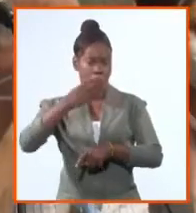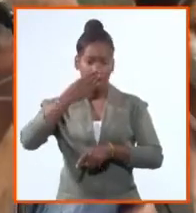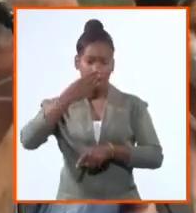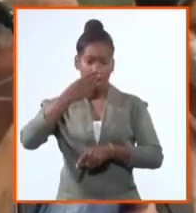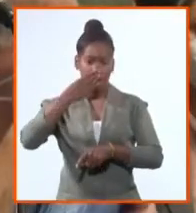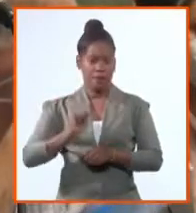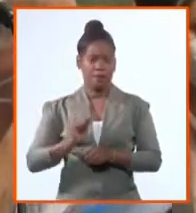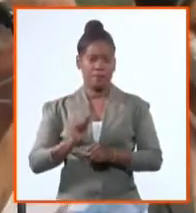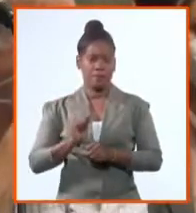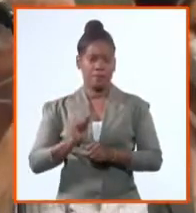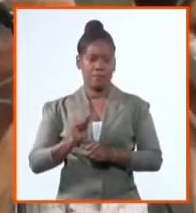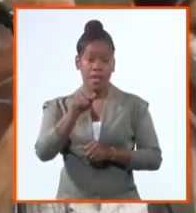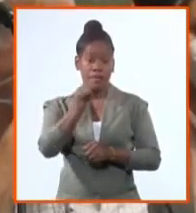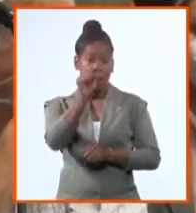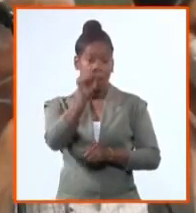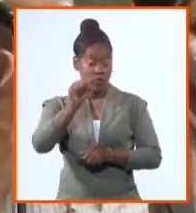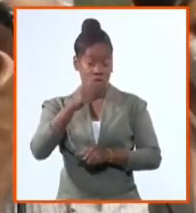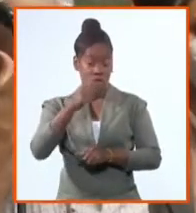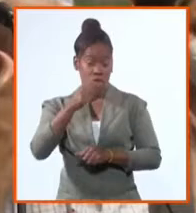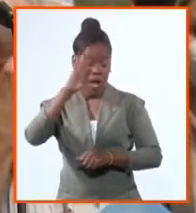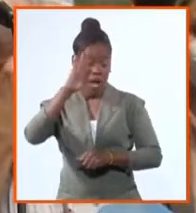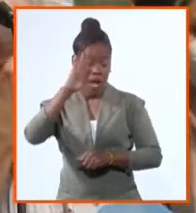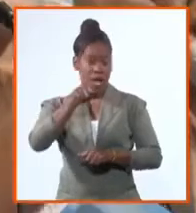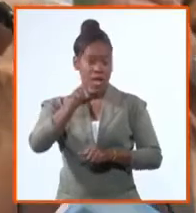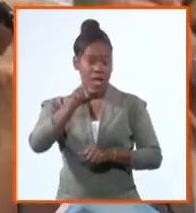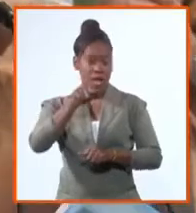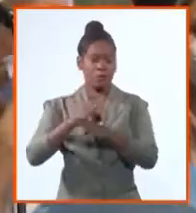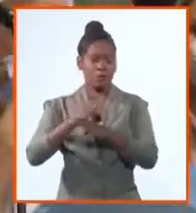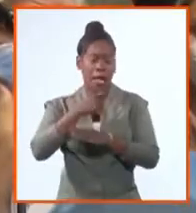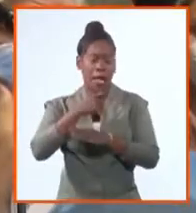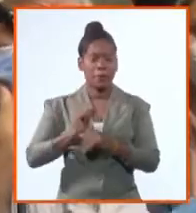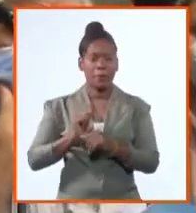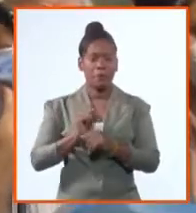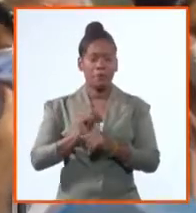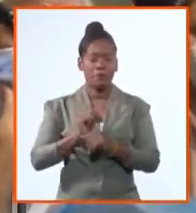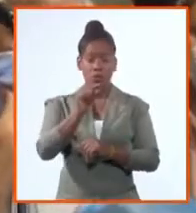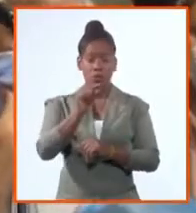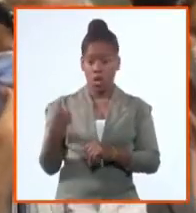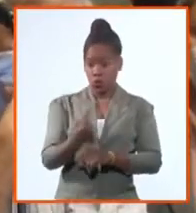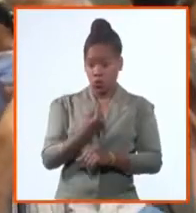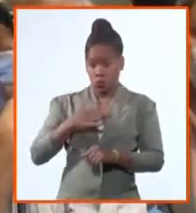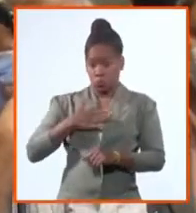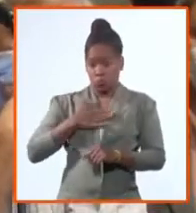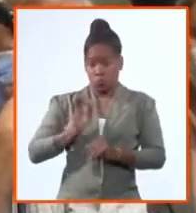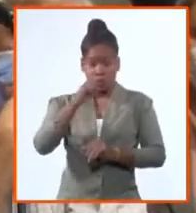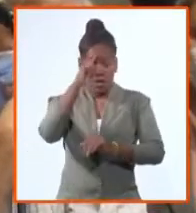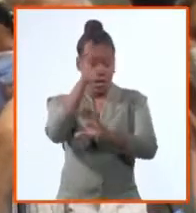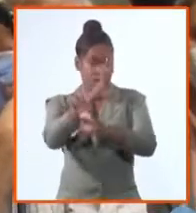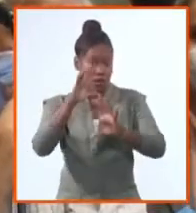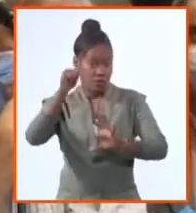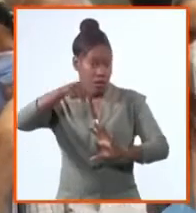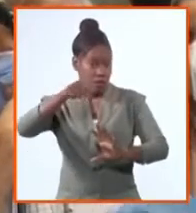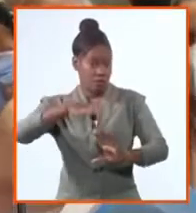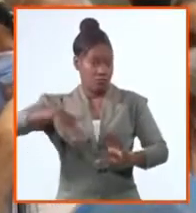Vivir en una sociedad envejecida es que las personas, como algunos de los que estamos aquí,